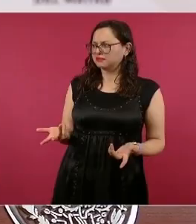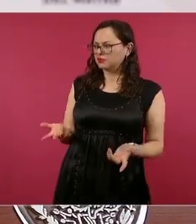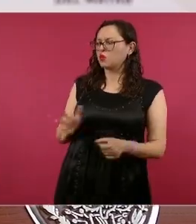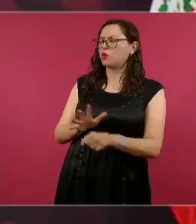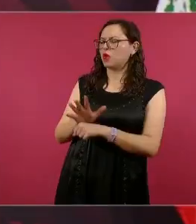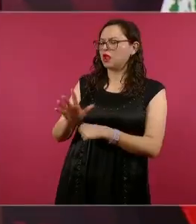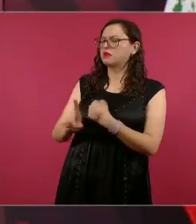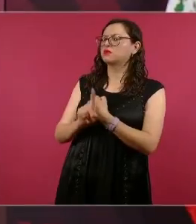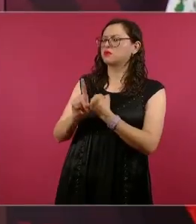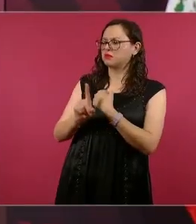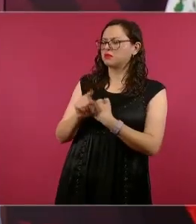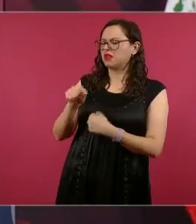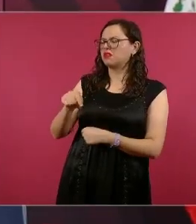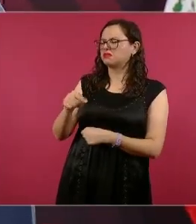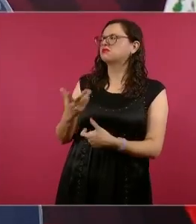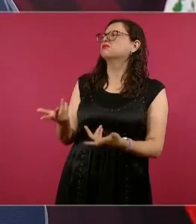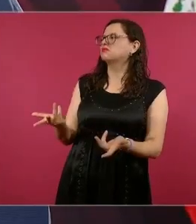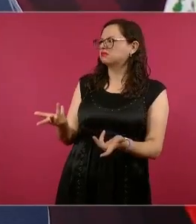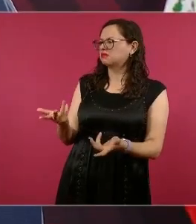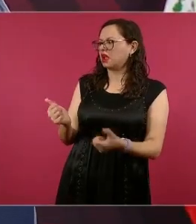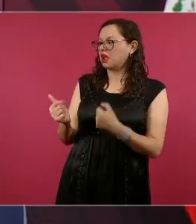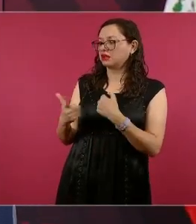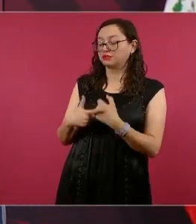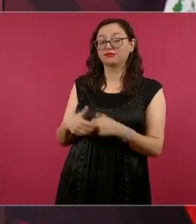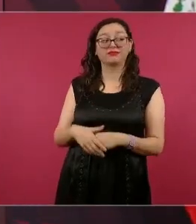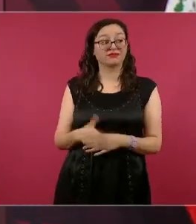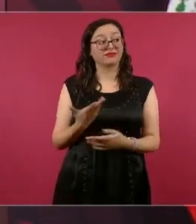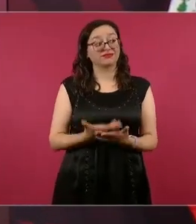Porque ahí se fue a refugiar mi papá